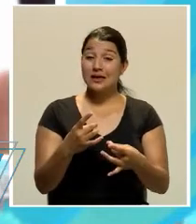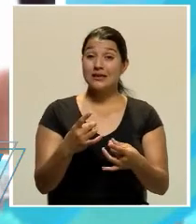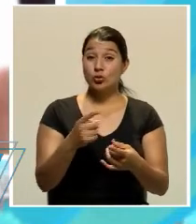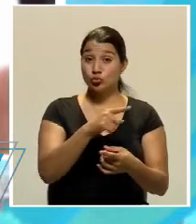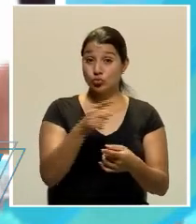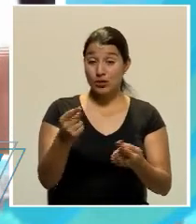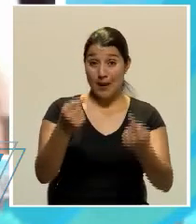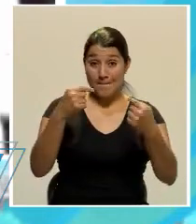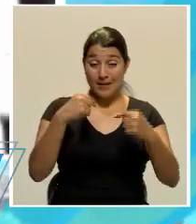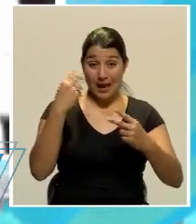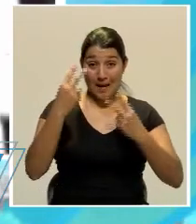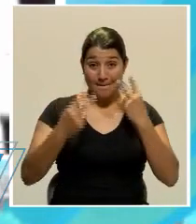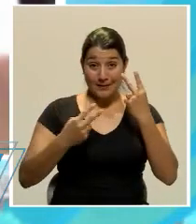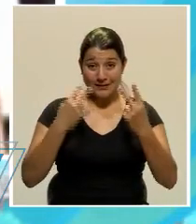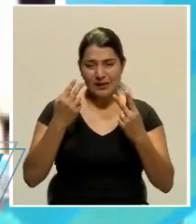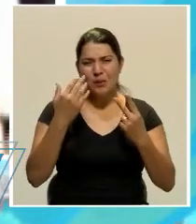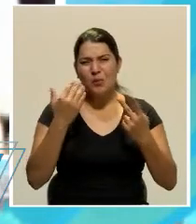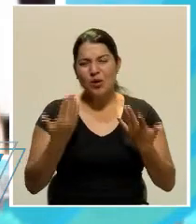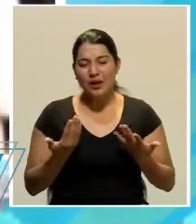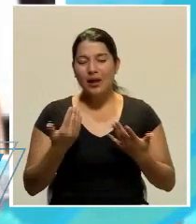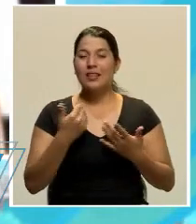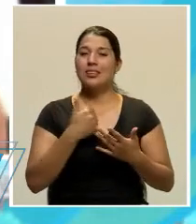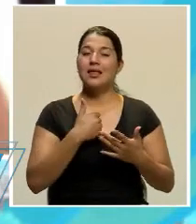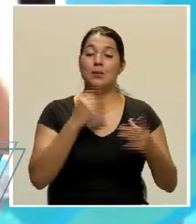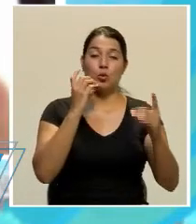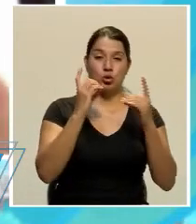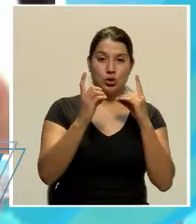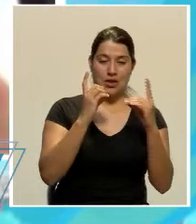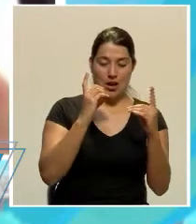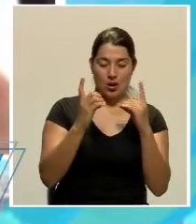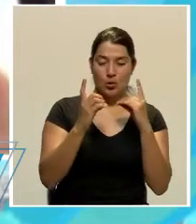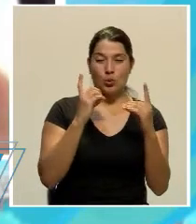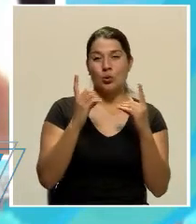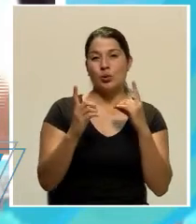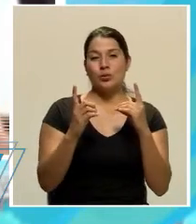visiten porque hay un diálogo entre